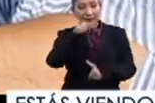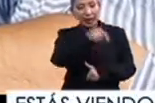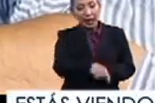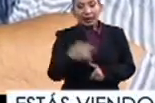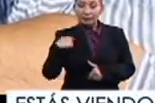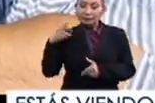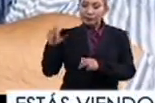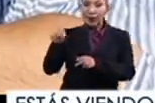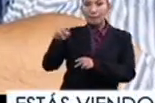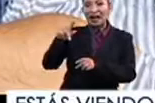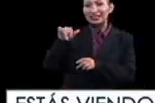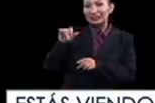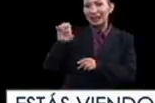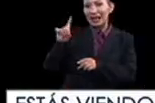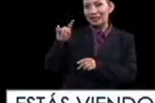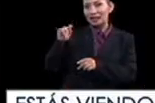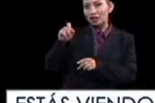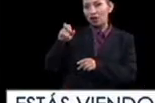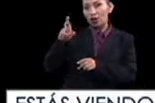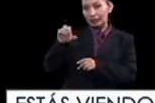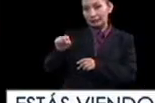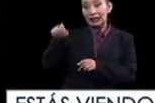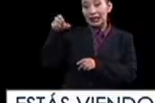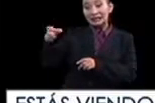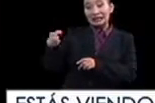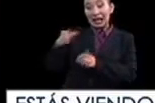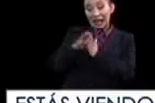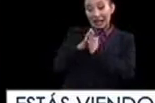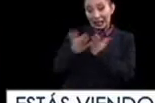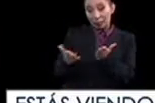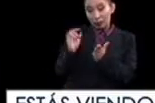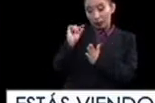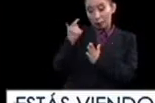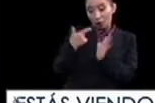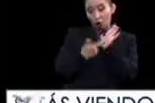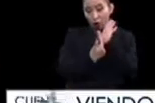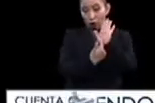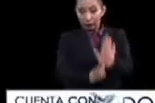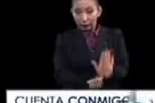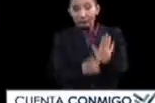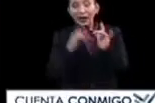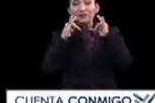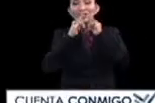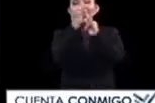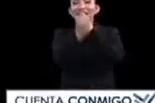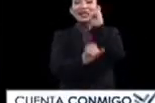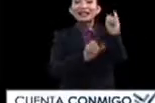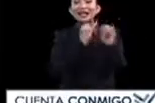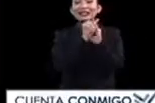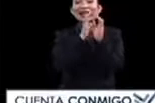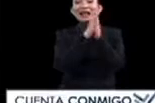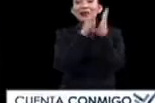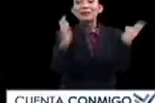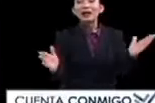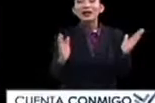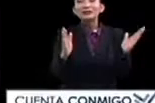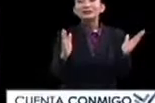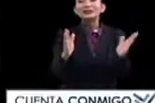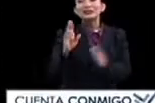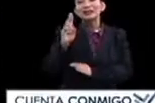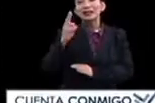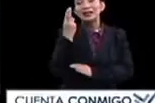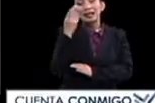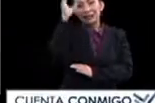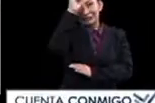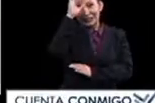bajo el sello de Mantis Editores. Este libro recientemente se presentó en la Feria Internacional del Libro de la Universidad